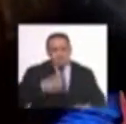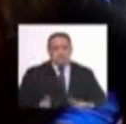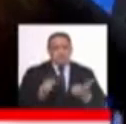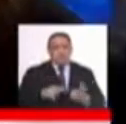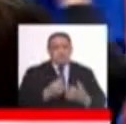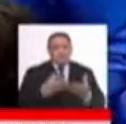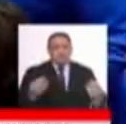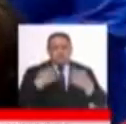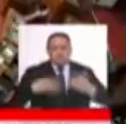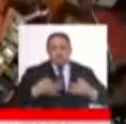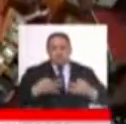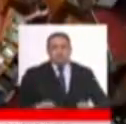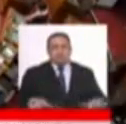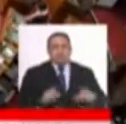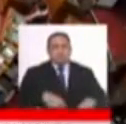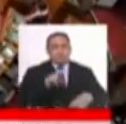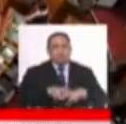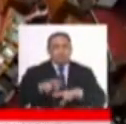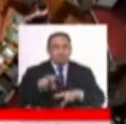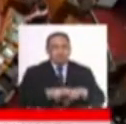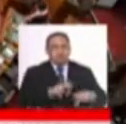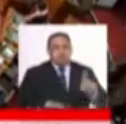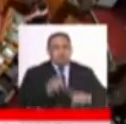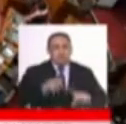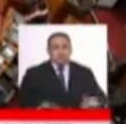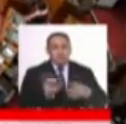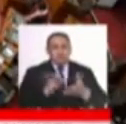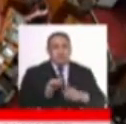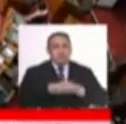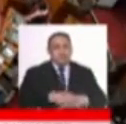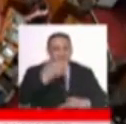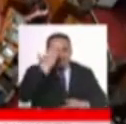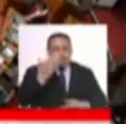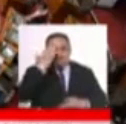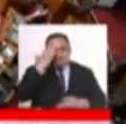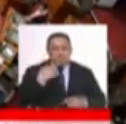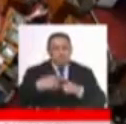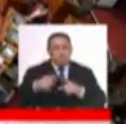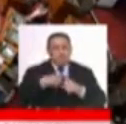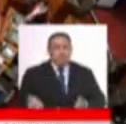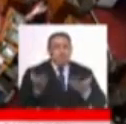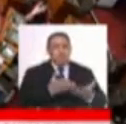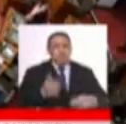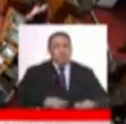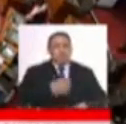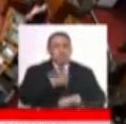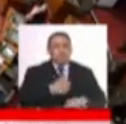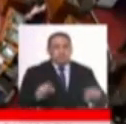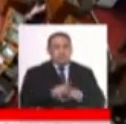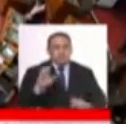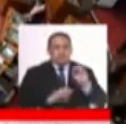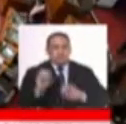hablando a lo largo de todo el día de esta barbaridad que cometió Pedro Castillo al digamos, lanzar un autogolpe de Estado, pero,